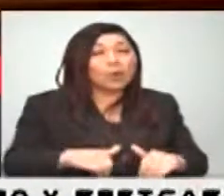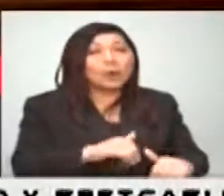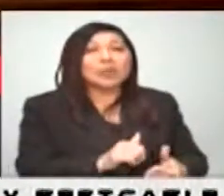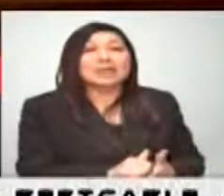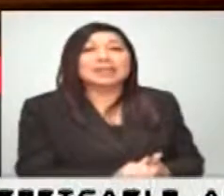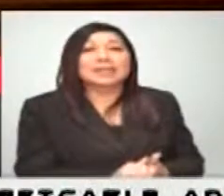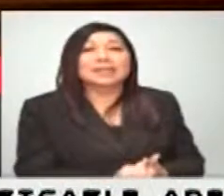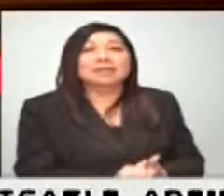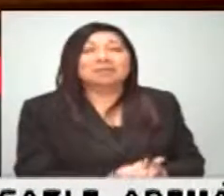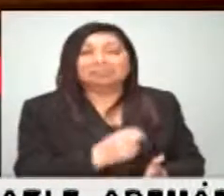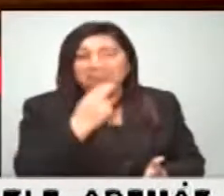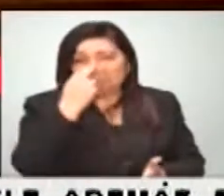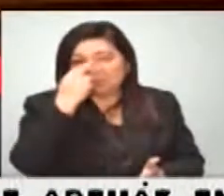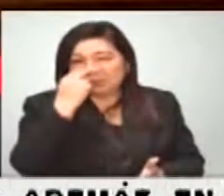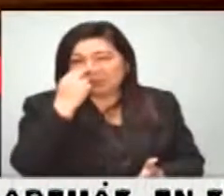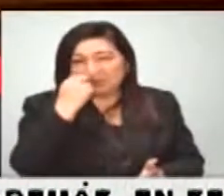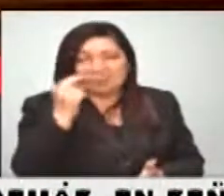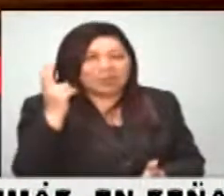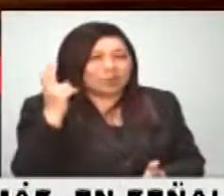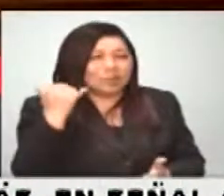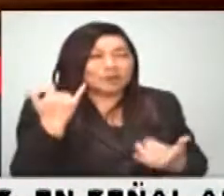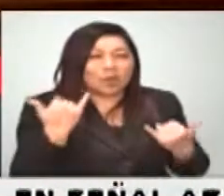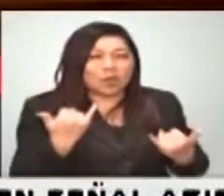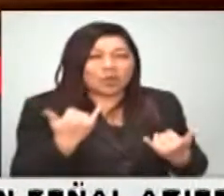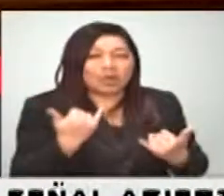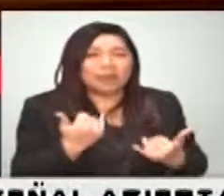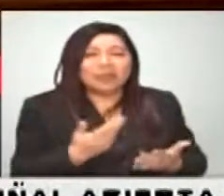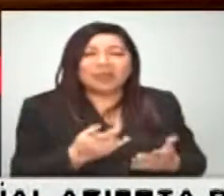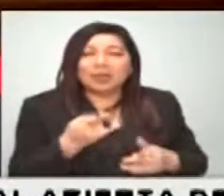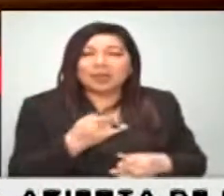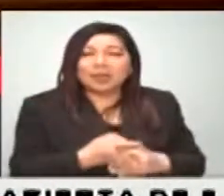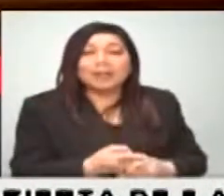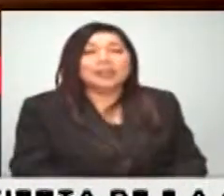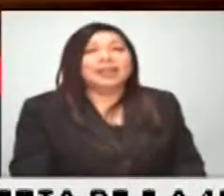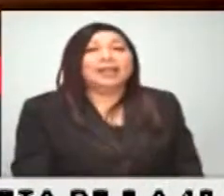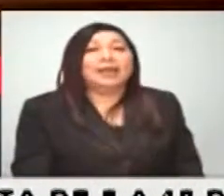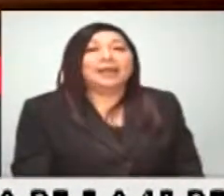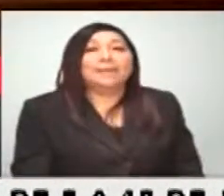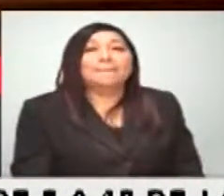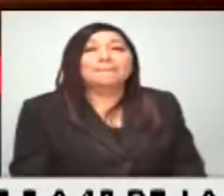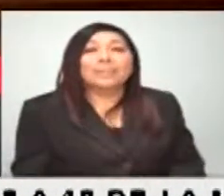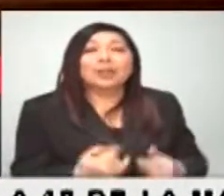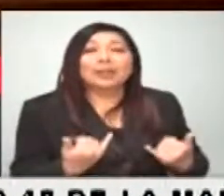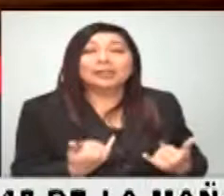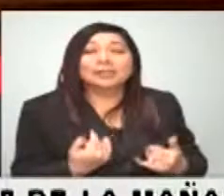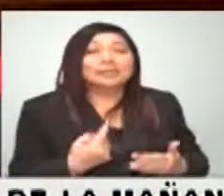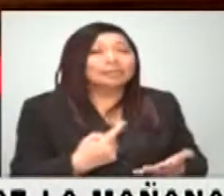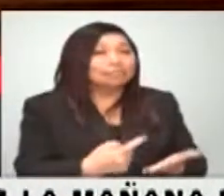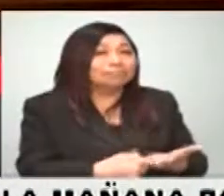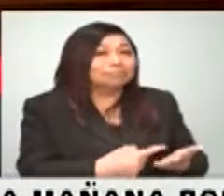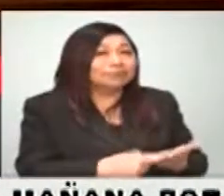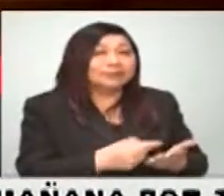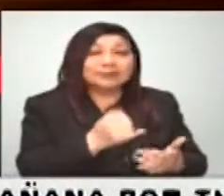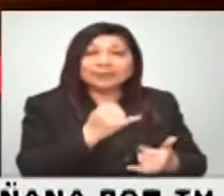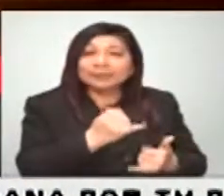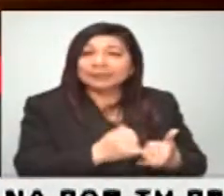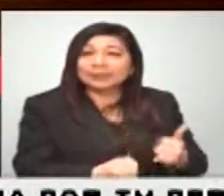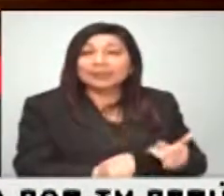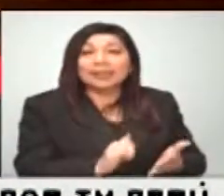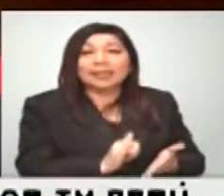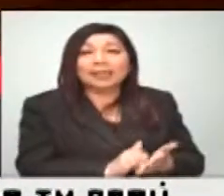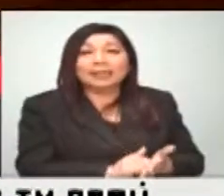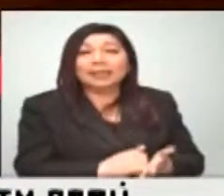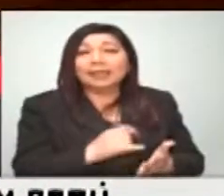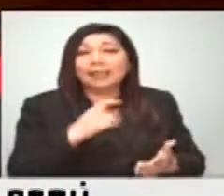unanimidad, me extraña pues escuchar hoy día las voces en contra. Pero fruto del consenso, finalmente es que